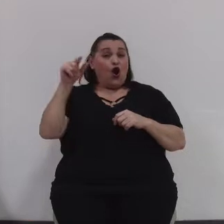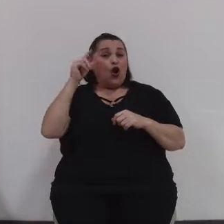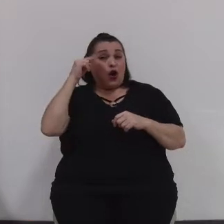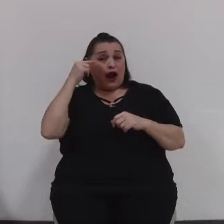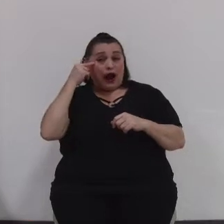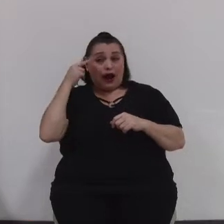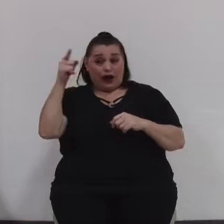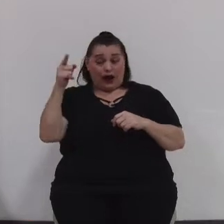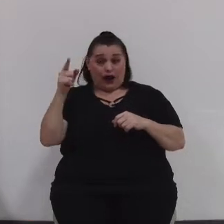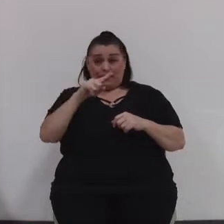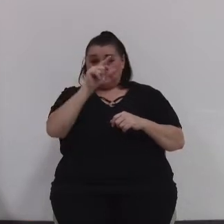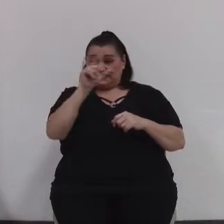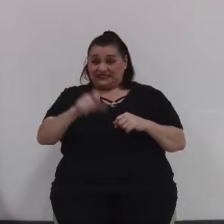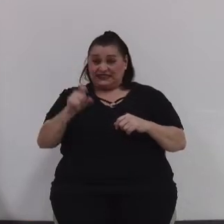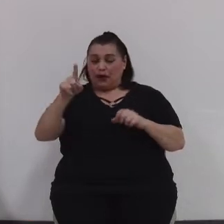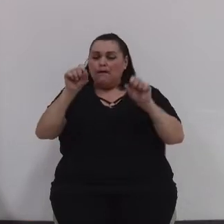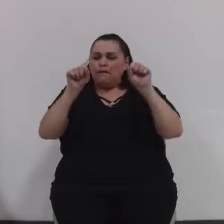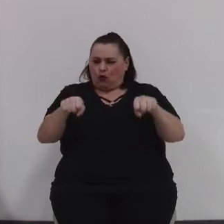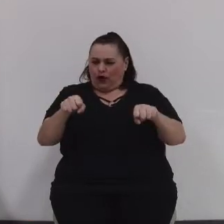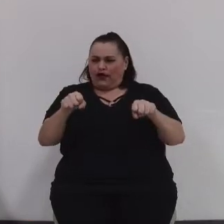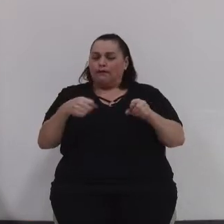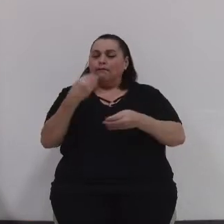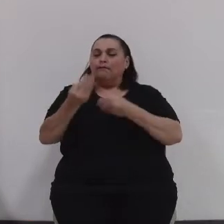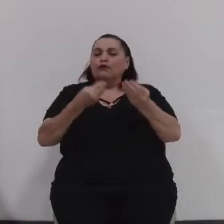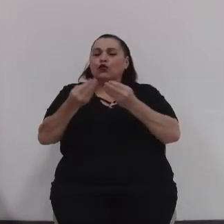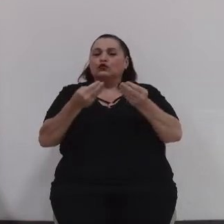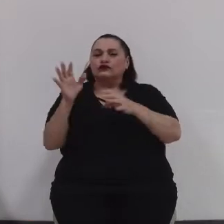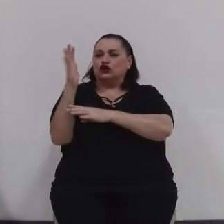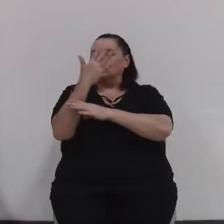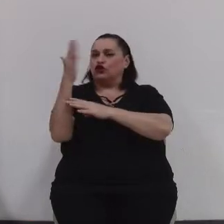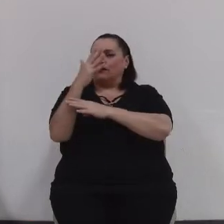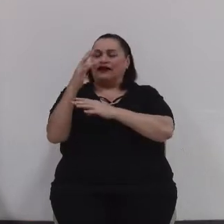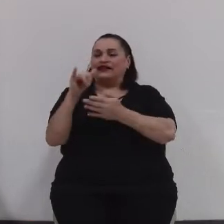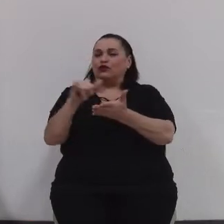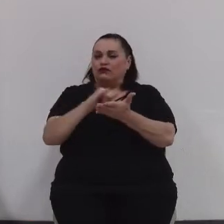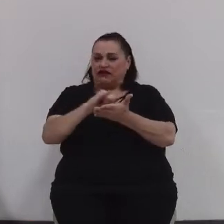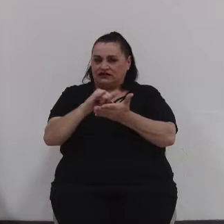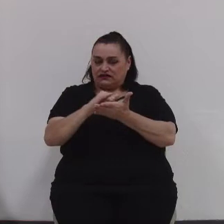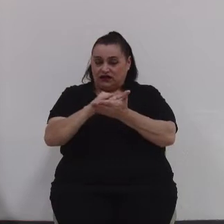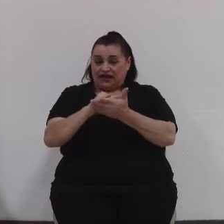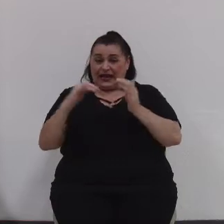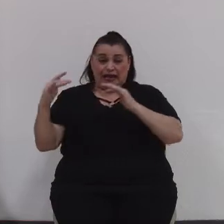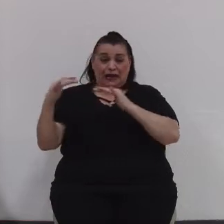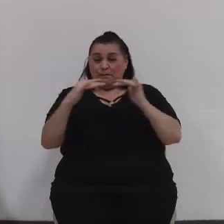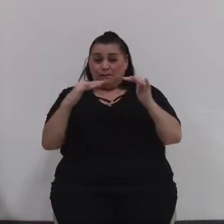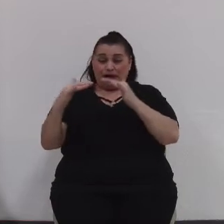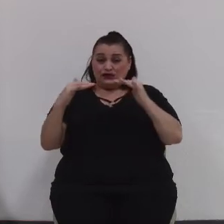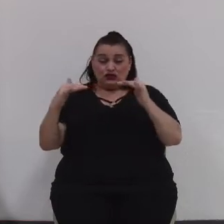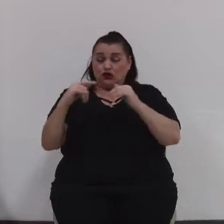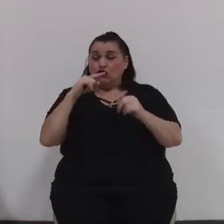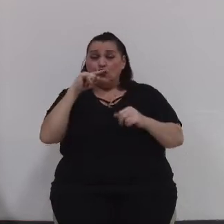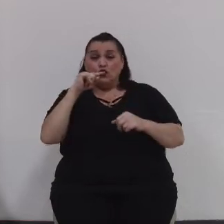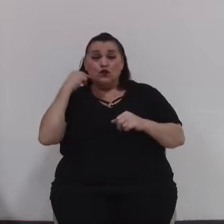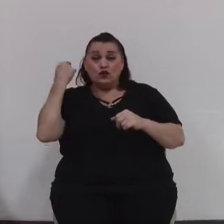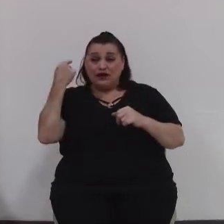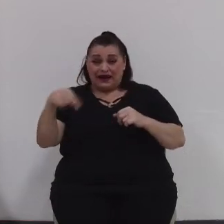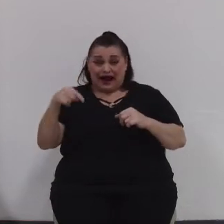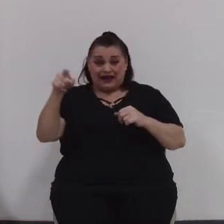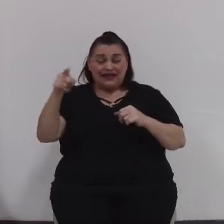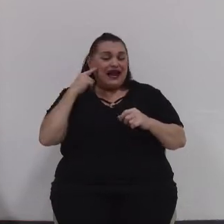producir una tormenta en Nueva York. La invasión de Ucrania ha contribuido tanto a la mayor crisis inflacionaria en